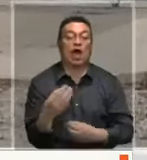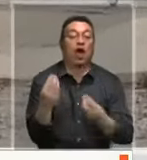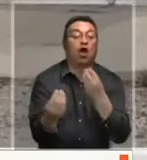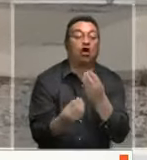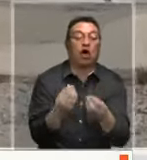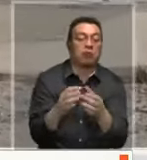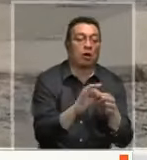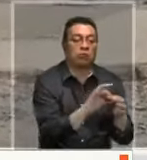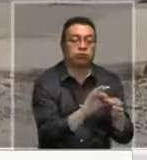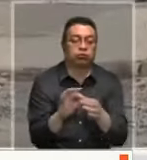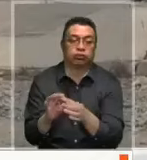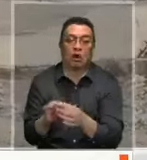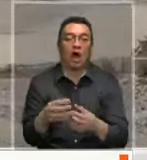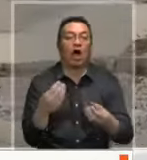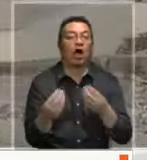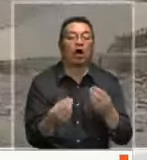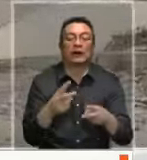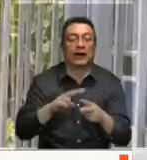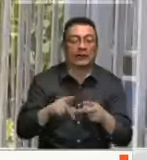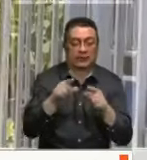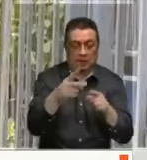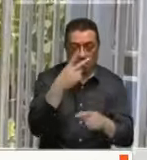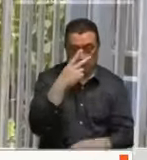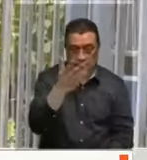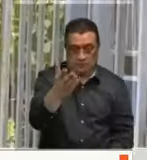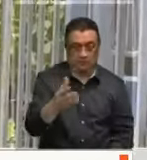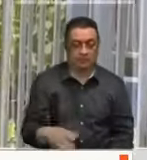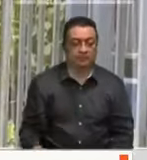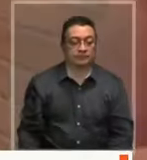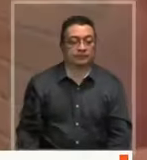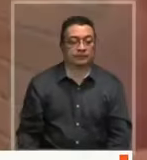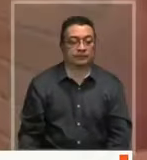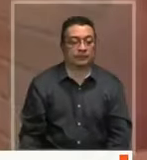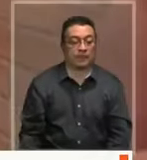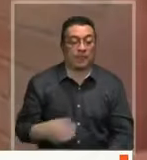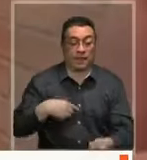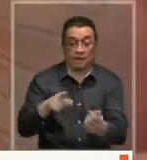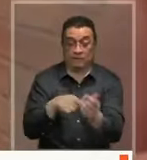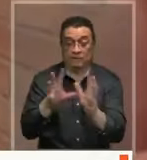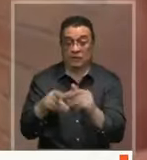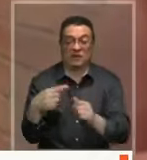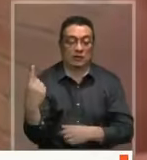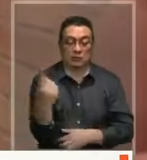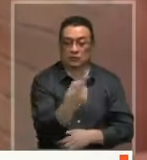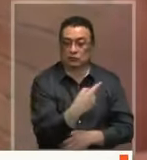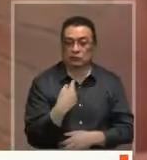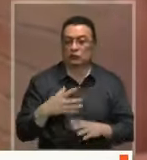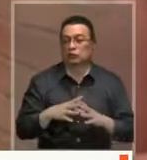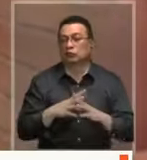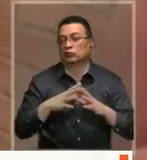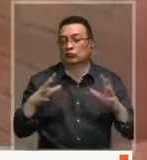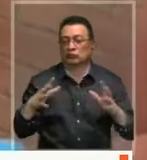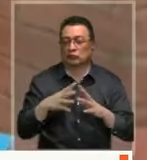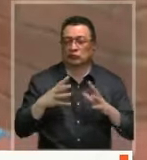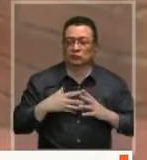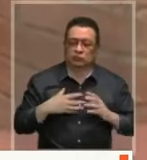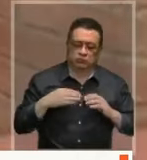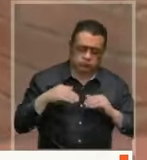y cómo se ejecutaron en esa misma jornada. Como familia estamos, pucha, súper